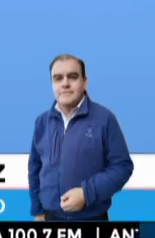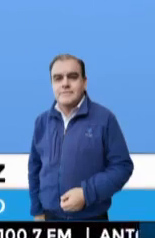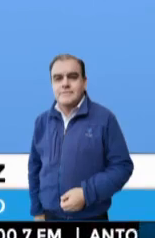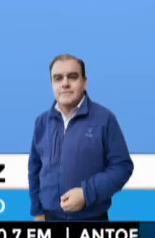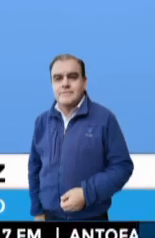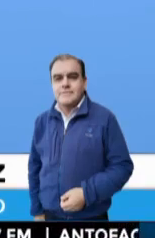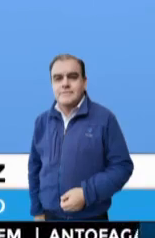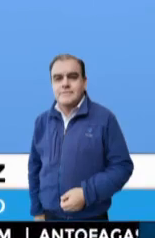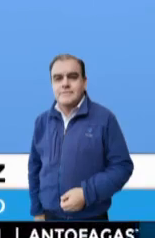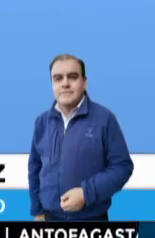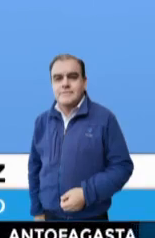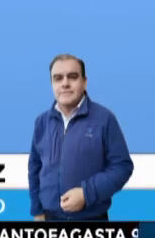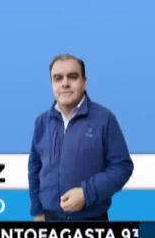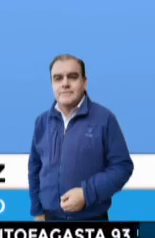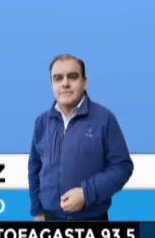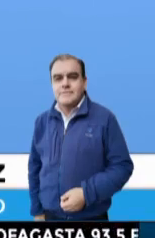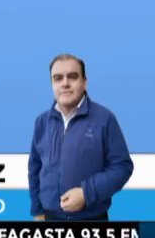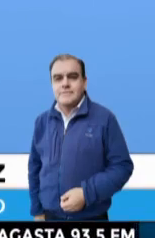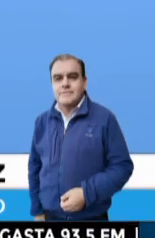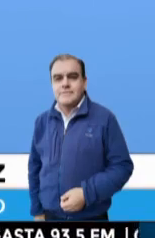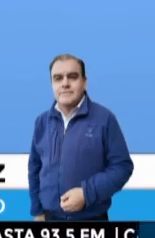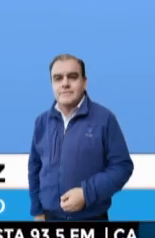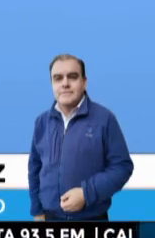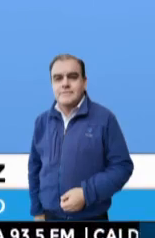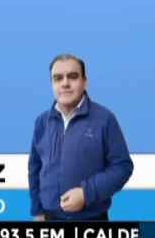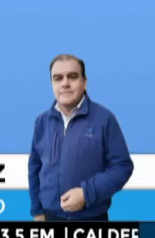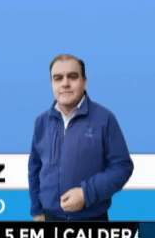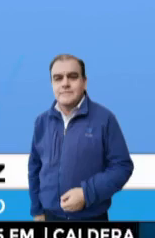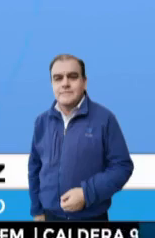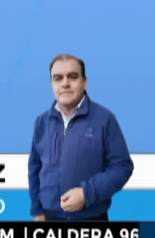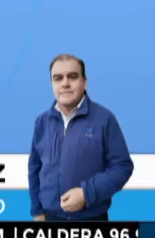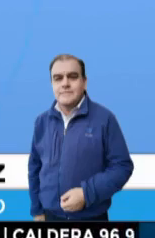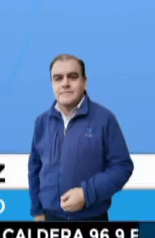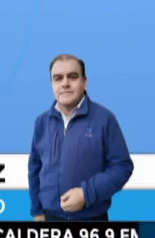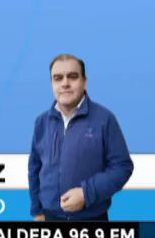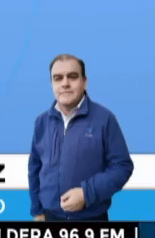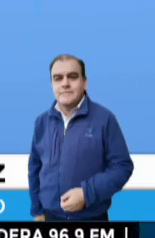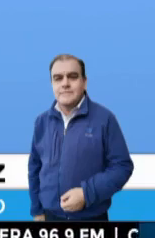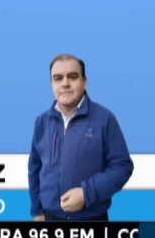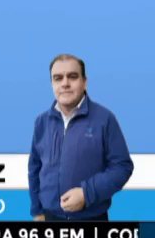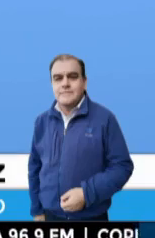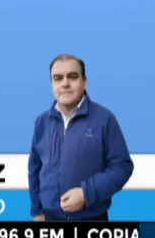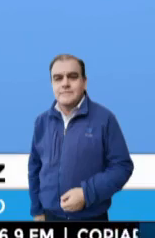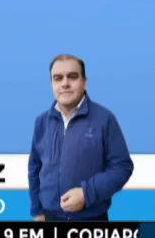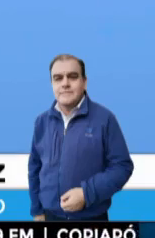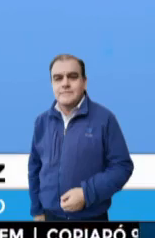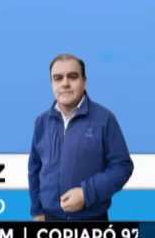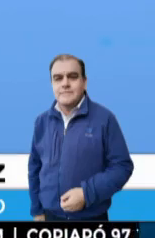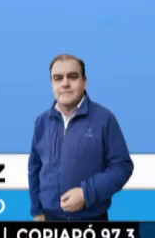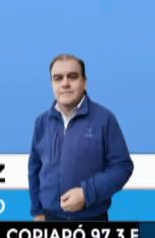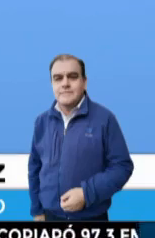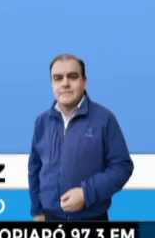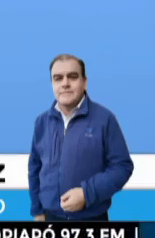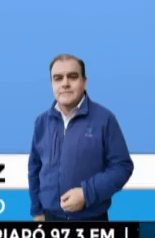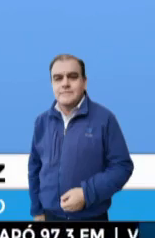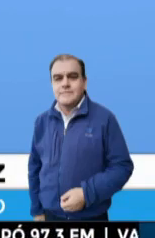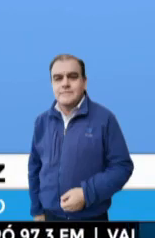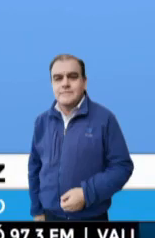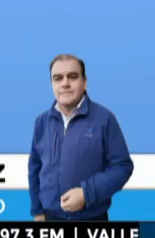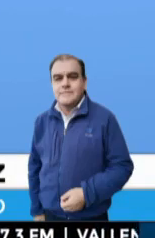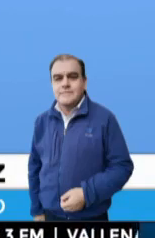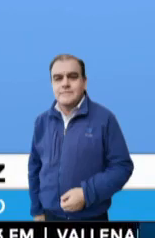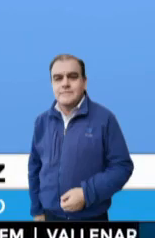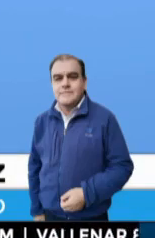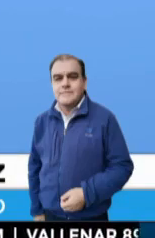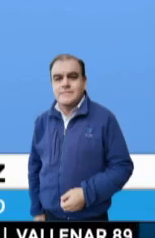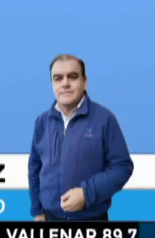no hay circulación vehicular con dificultad, la peatonal. Entonces, los desvíos que se están aplicando generan en este instante una congestión